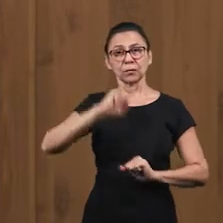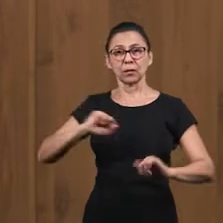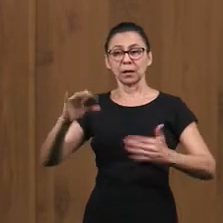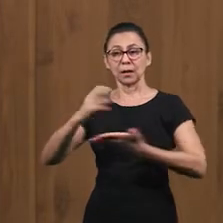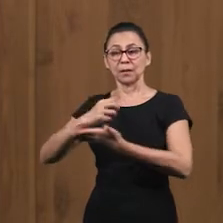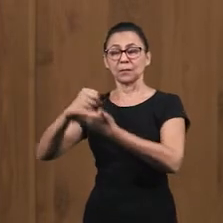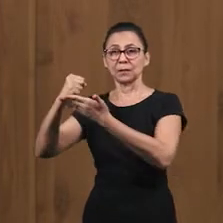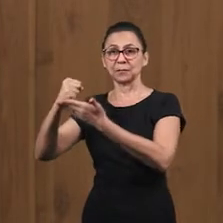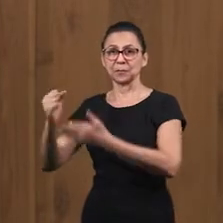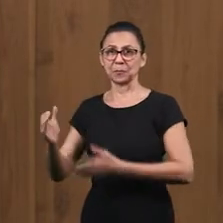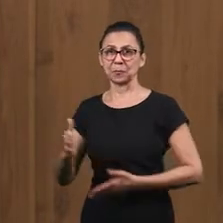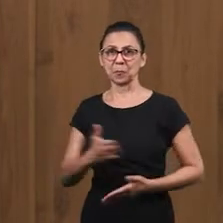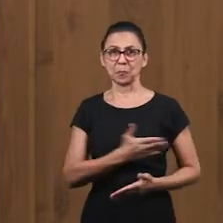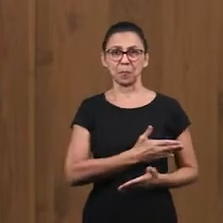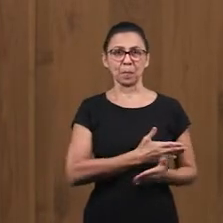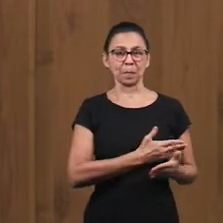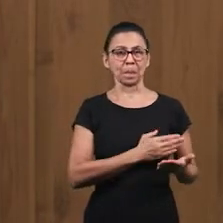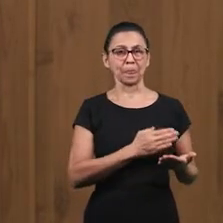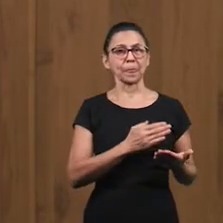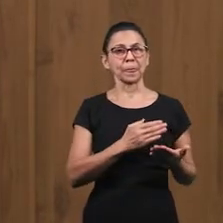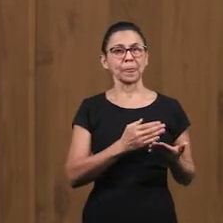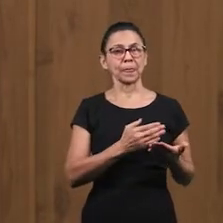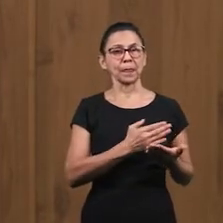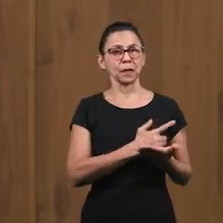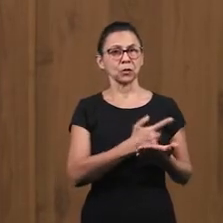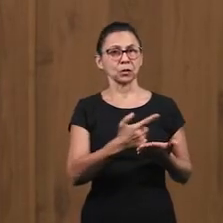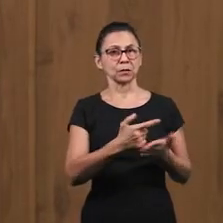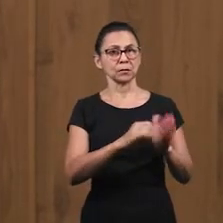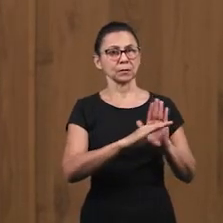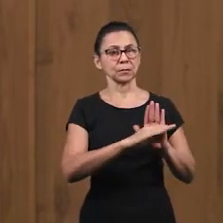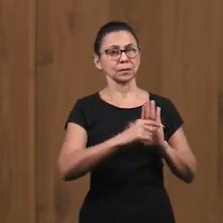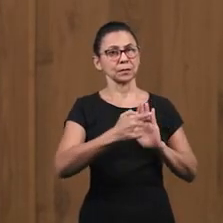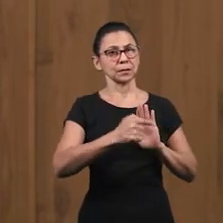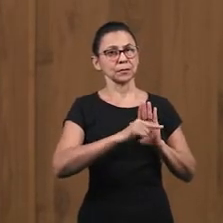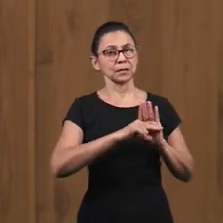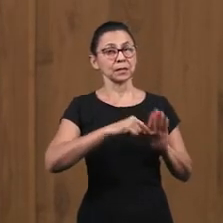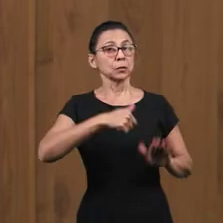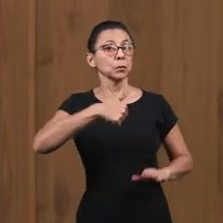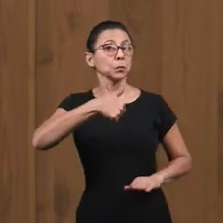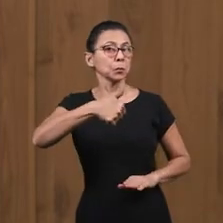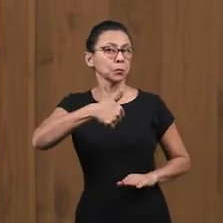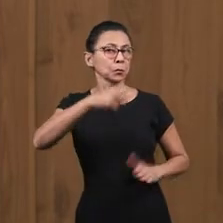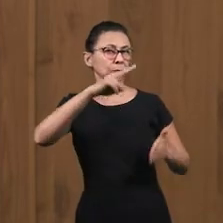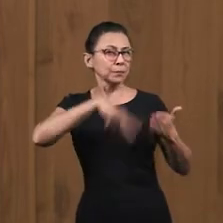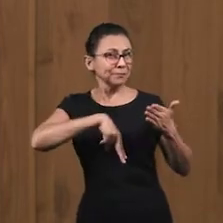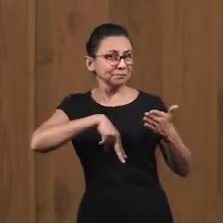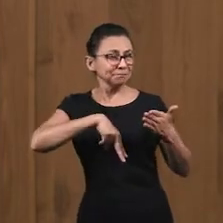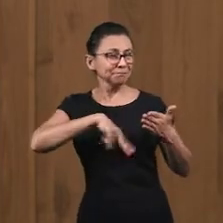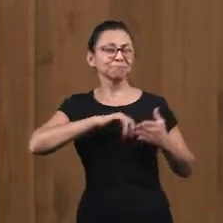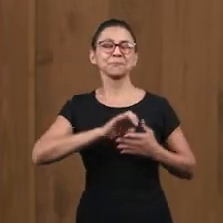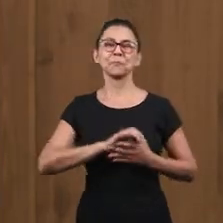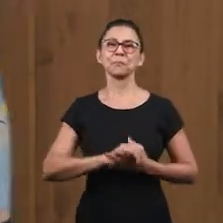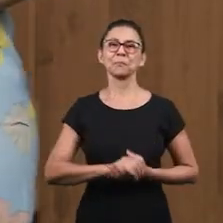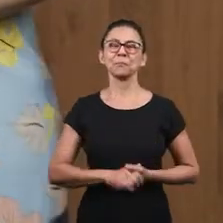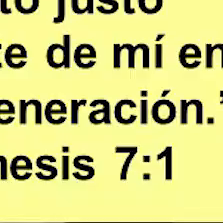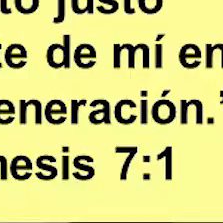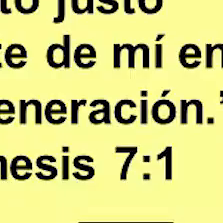palabra del Señor en Génesis capítulo 7, versículo 1. La palabra del Señor dice